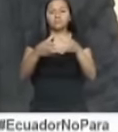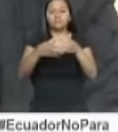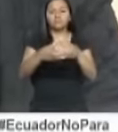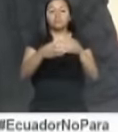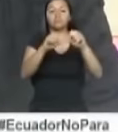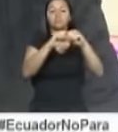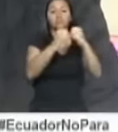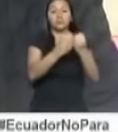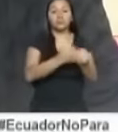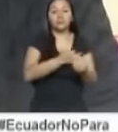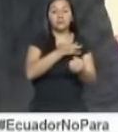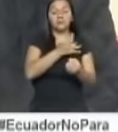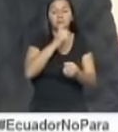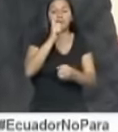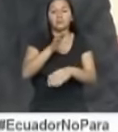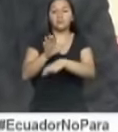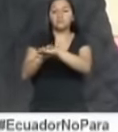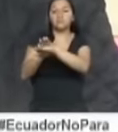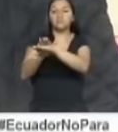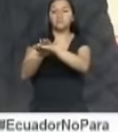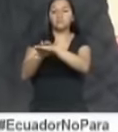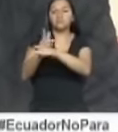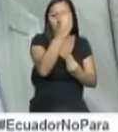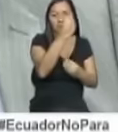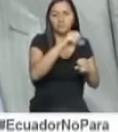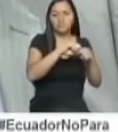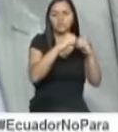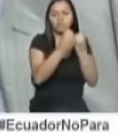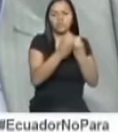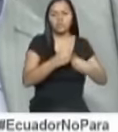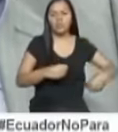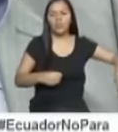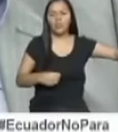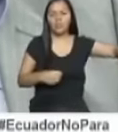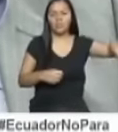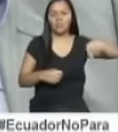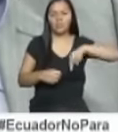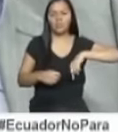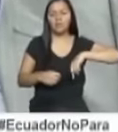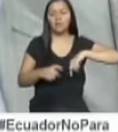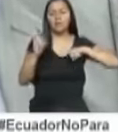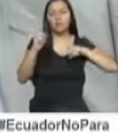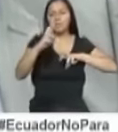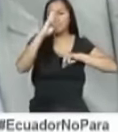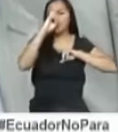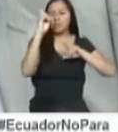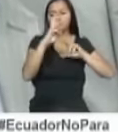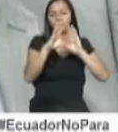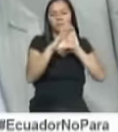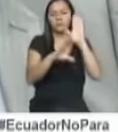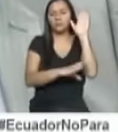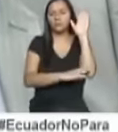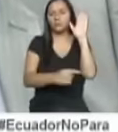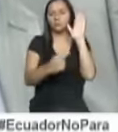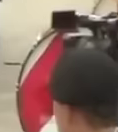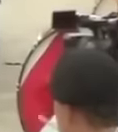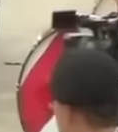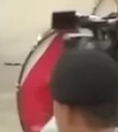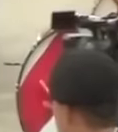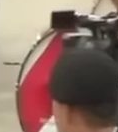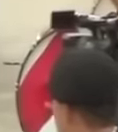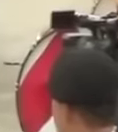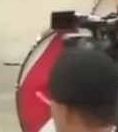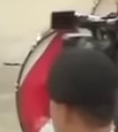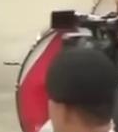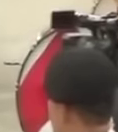que constantemente recordar a las Fuerzas Armadas cuál es su naturaleza y cuál es su rol. Para el director del Centro Andino de Estudios Estratégicos, Mario Ramos, otro